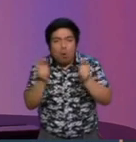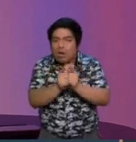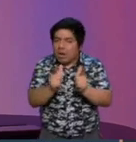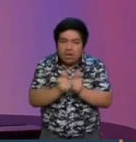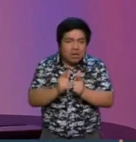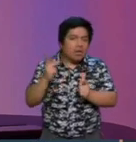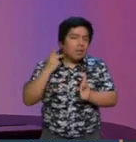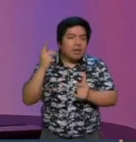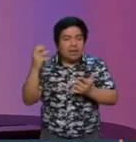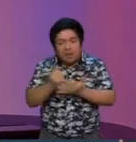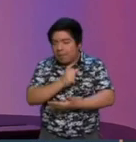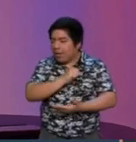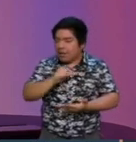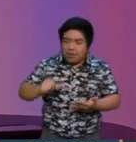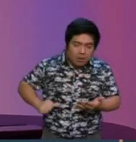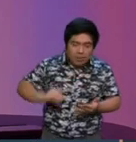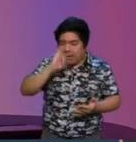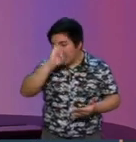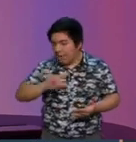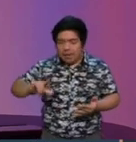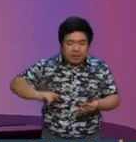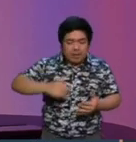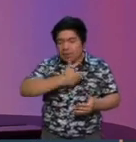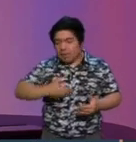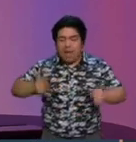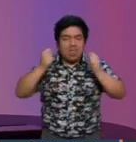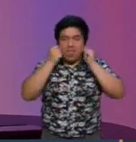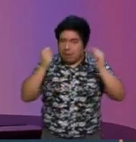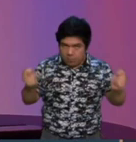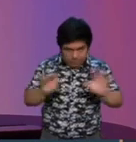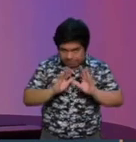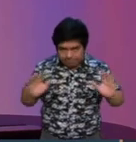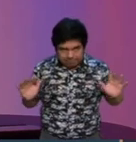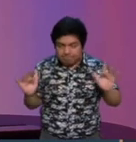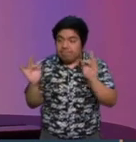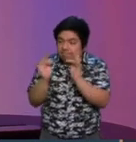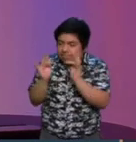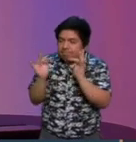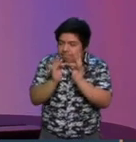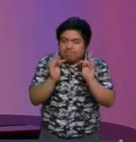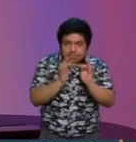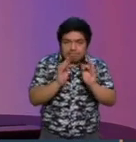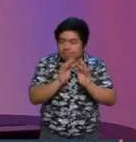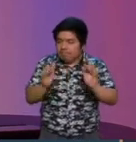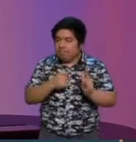o candidatos ganen las alcaldías, la propia jefatura de gobierno, la presidencia de la República. Tiene que ver con dignificar la labor que hacen los